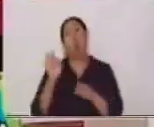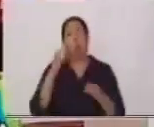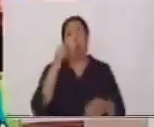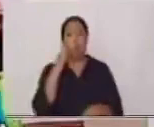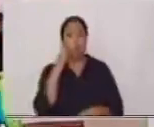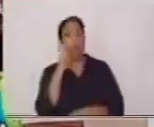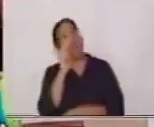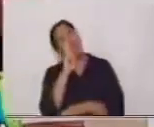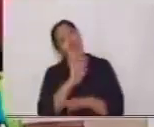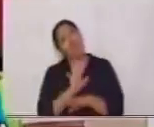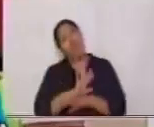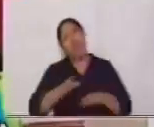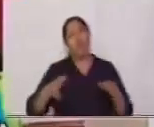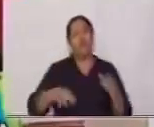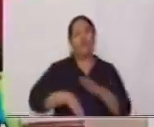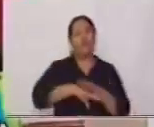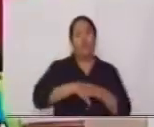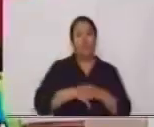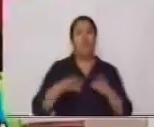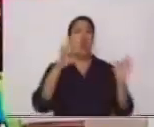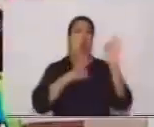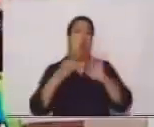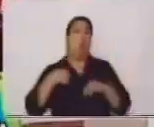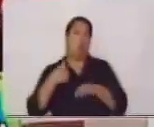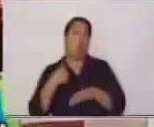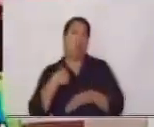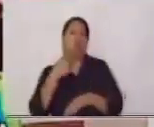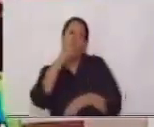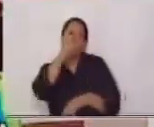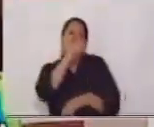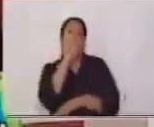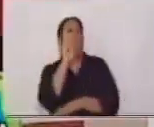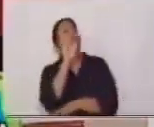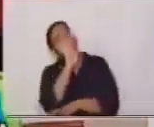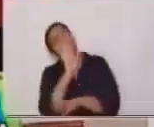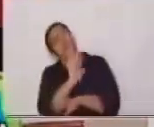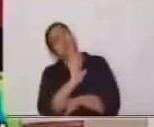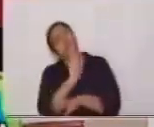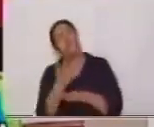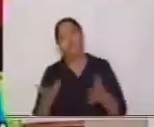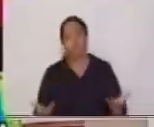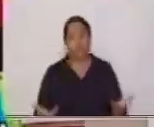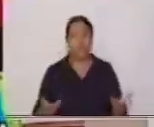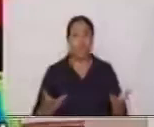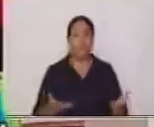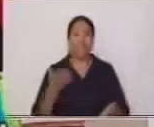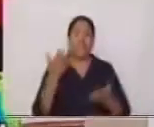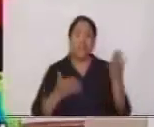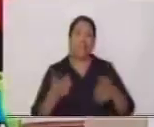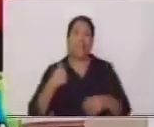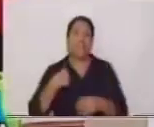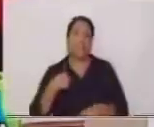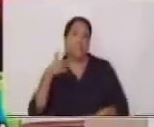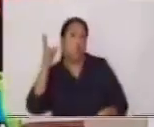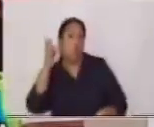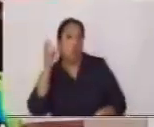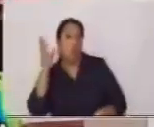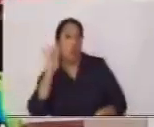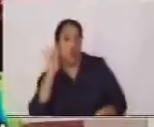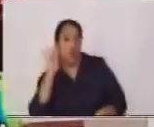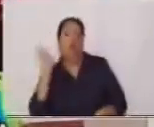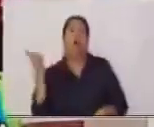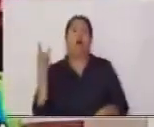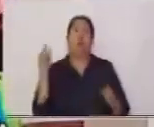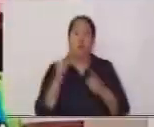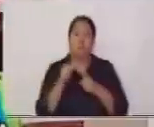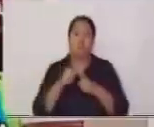o cuando estaba viendo yo la caricatura favorita. Puede ser que viendo algún programa de televisión escuche yo palabras y las repita.